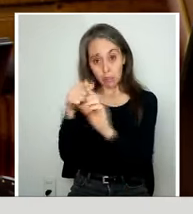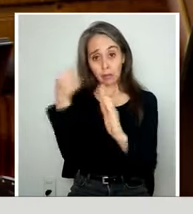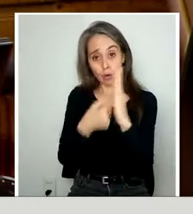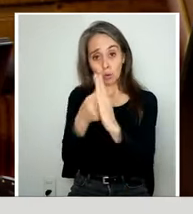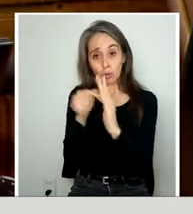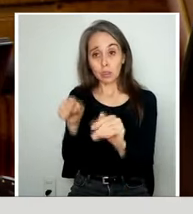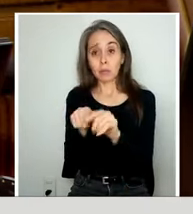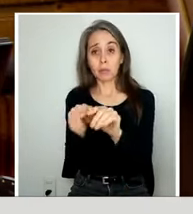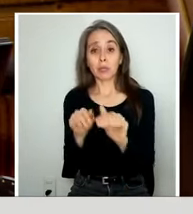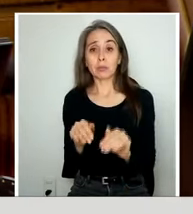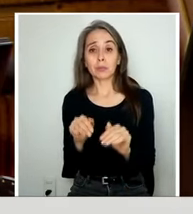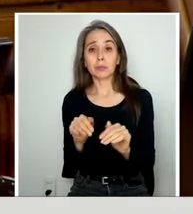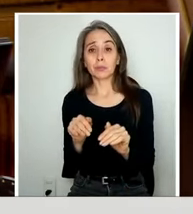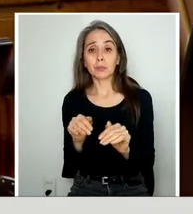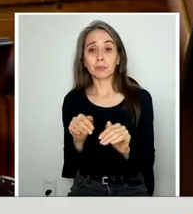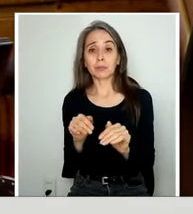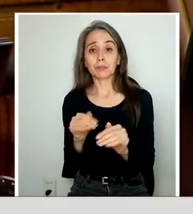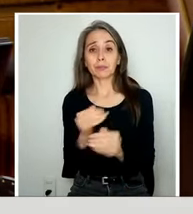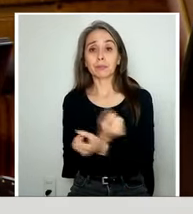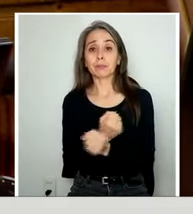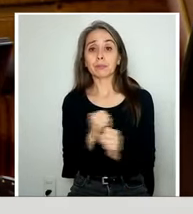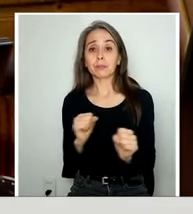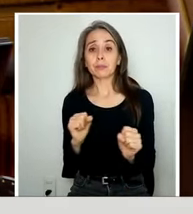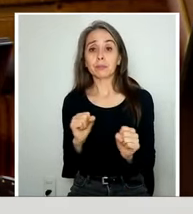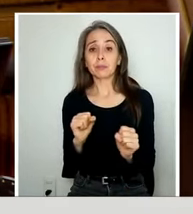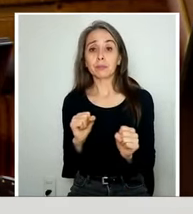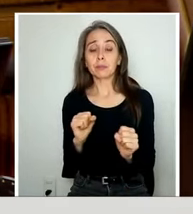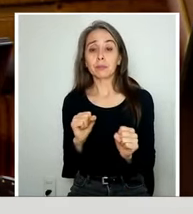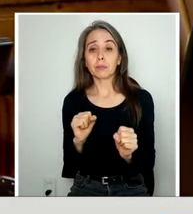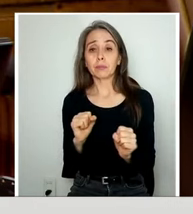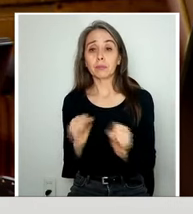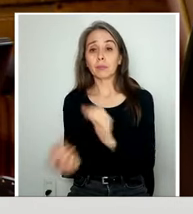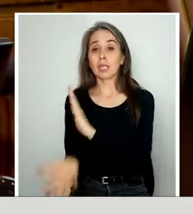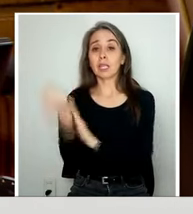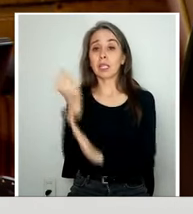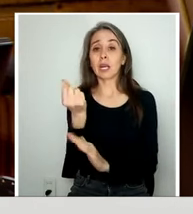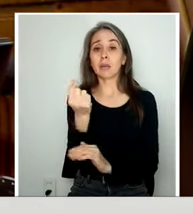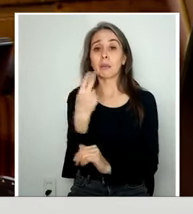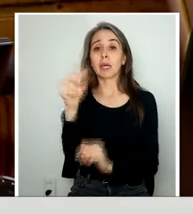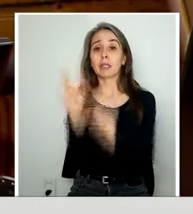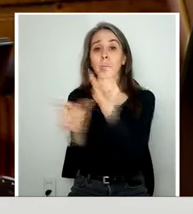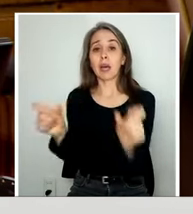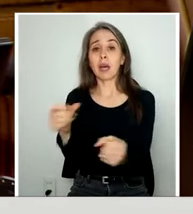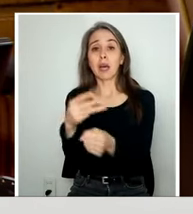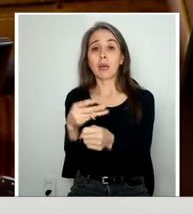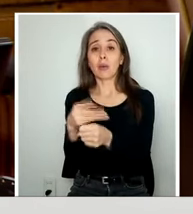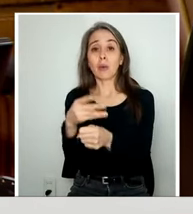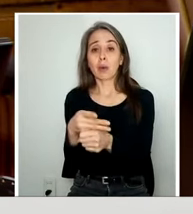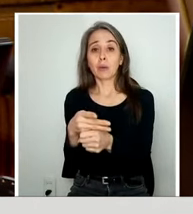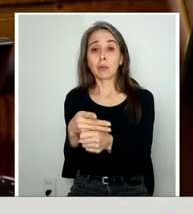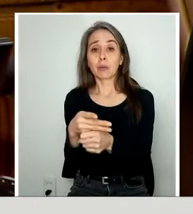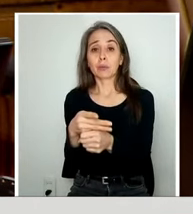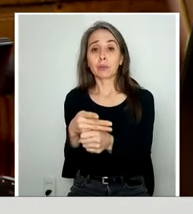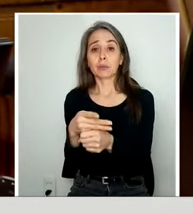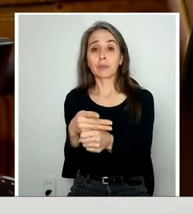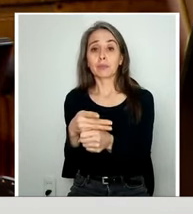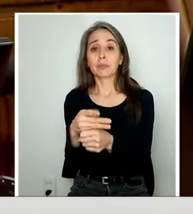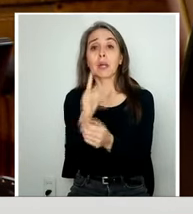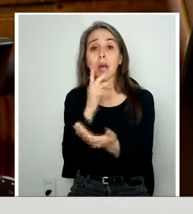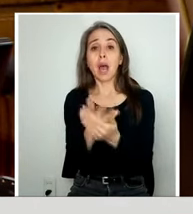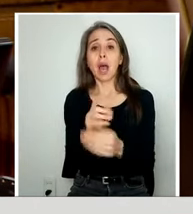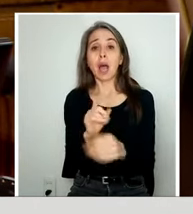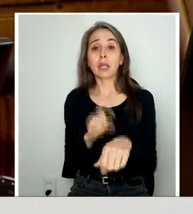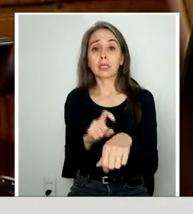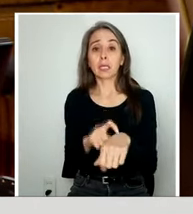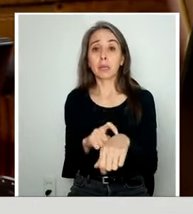misma sentido no podemos quitar recursos a los adultos mayores Aunque da tiempo un llamado